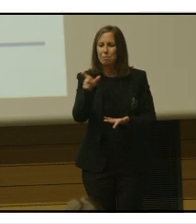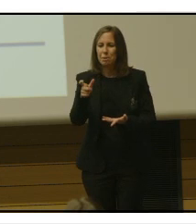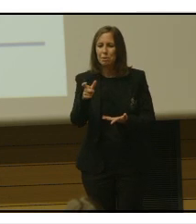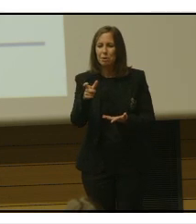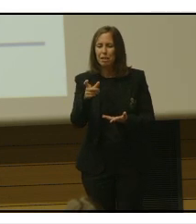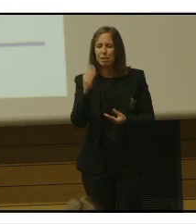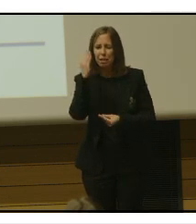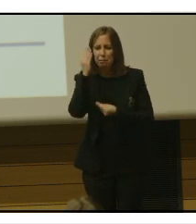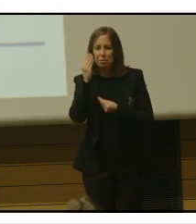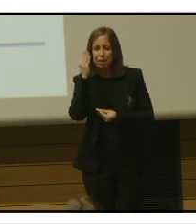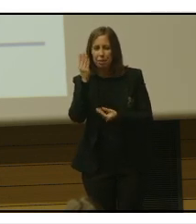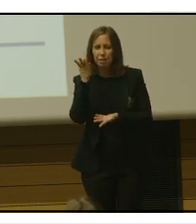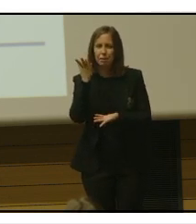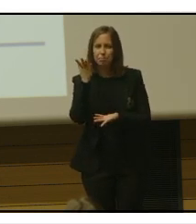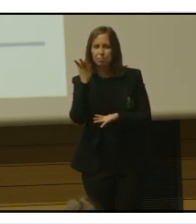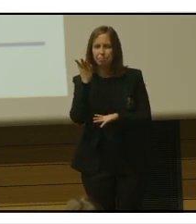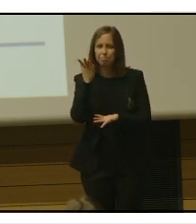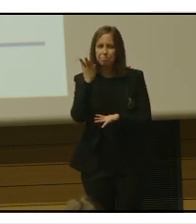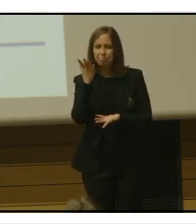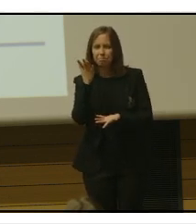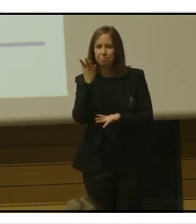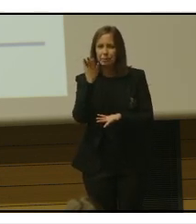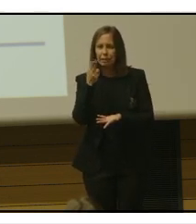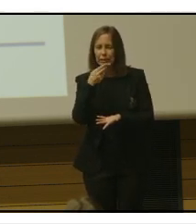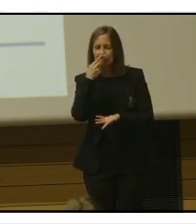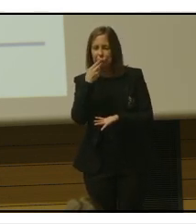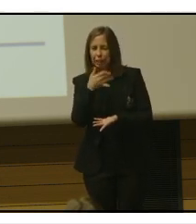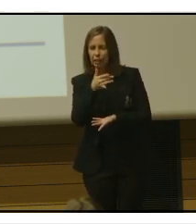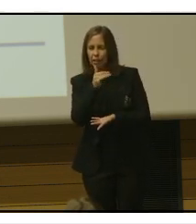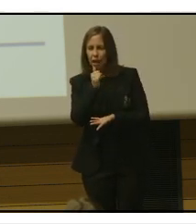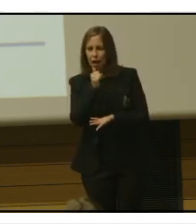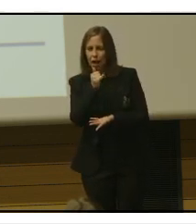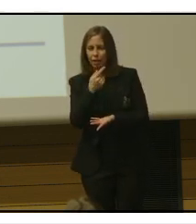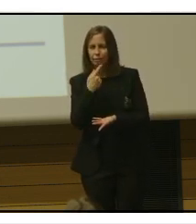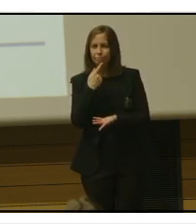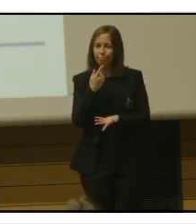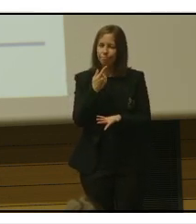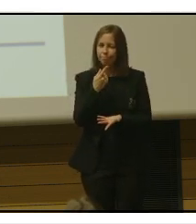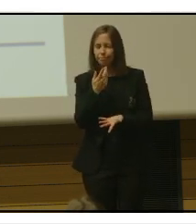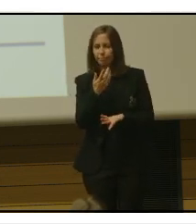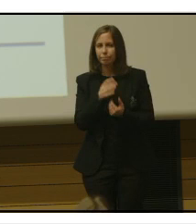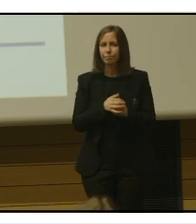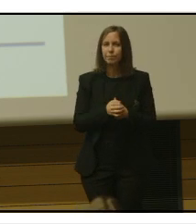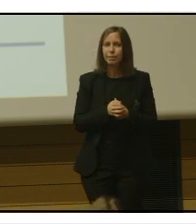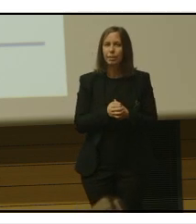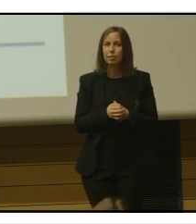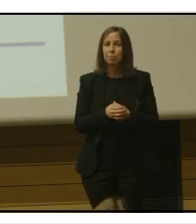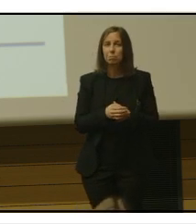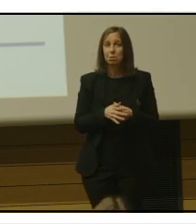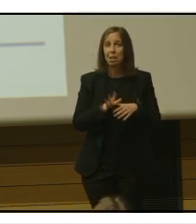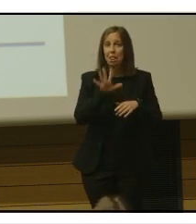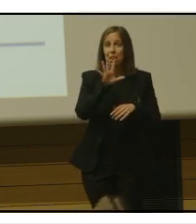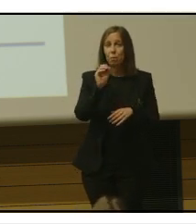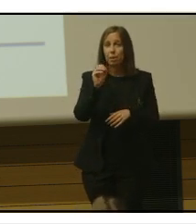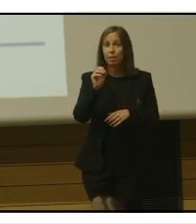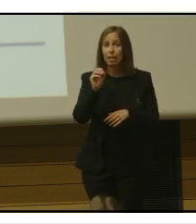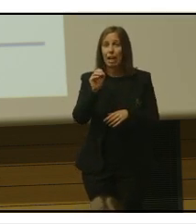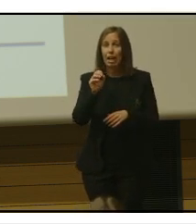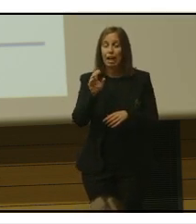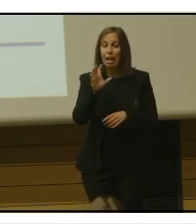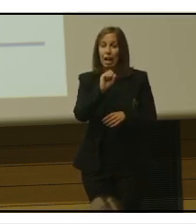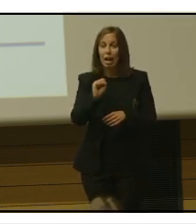que ahí vienen con algo más para decirnos que no debemos hacer. Pues ya llevamos pues medio siglo de